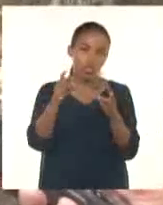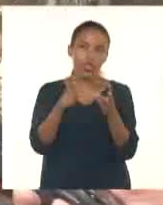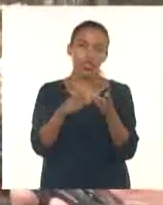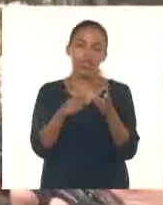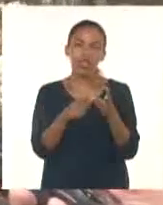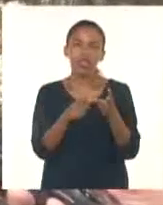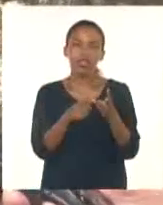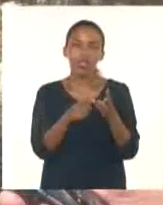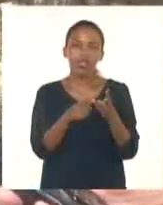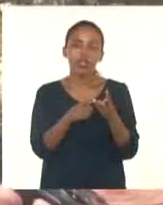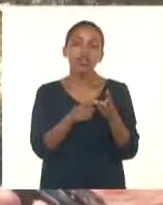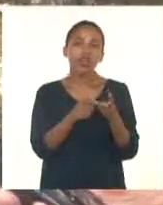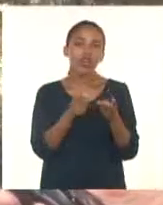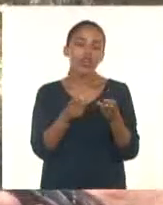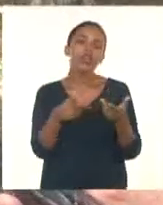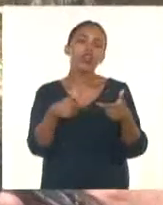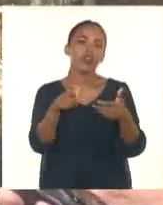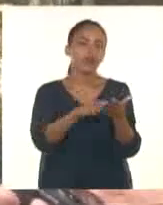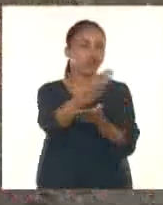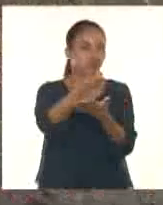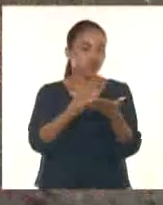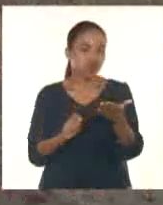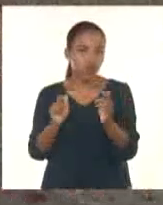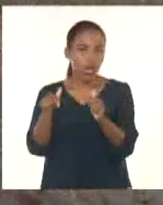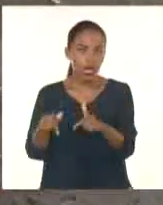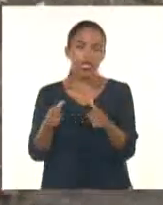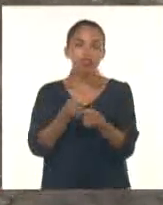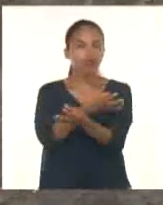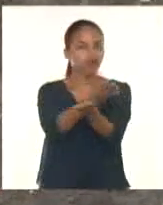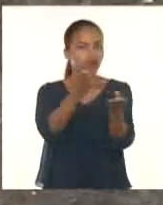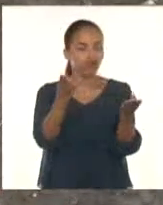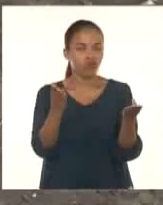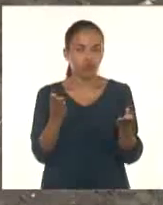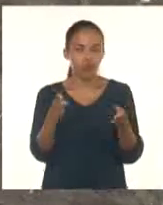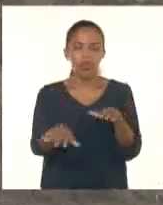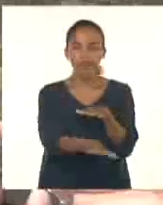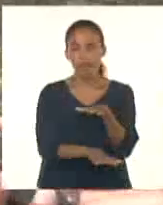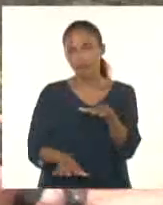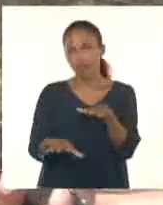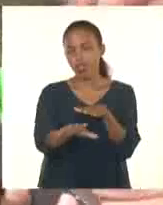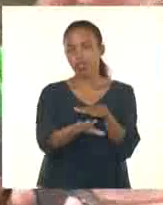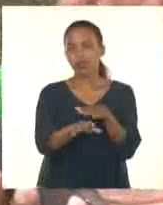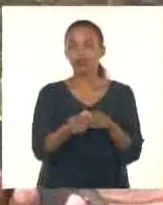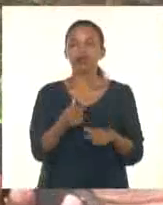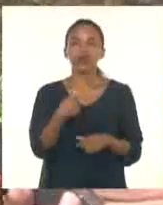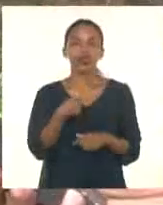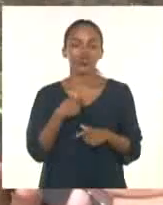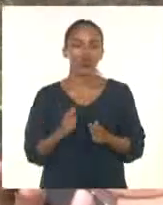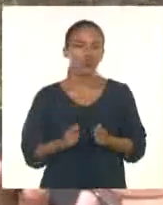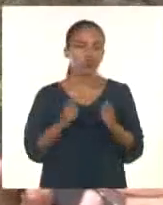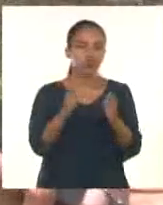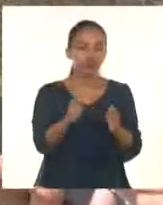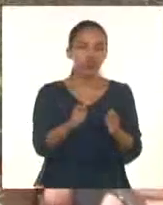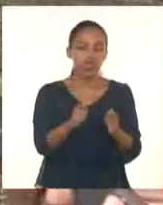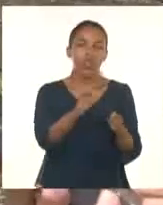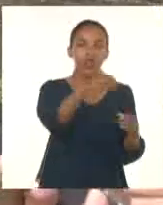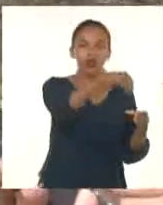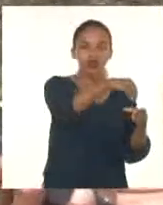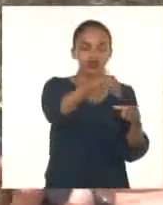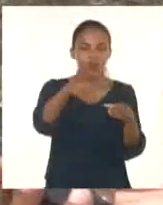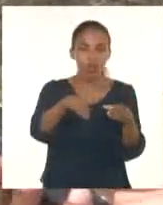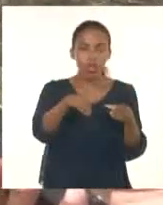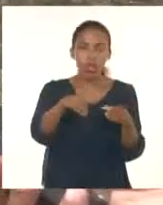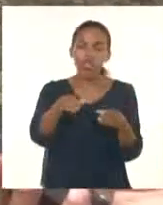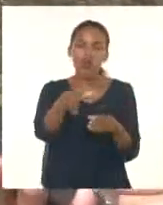y el Consejo Popular Base Aérea, lo que me sobra aquí también se le entrega al Consejo Popular Base Aérea. Tengo una entrega entre lo que yo cultivo aquí y lo que cultivo en mi finca